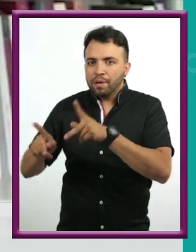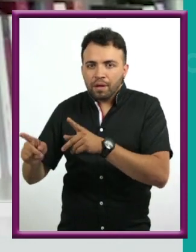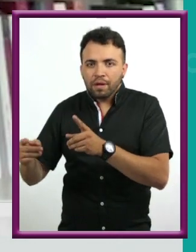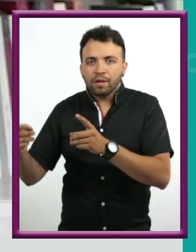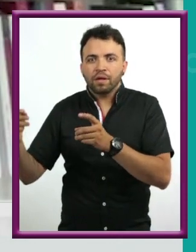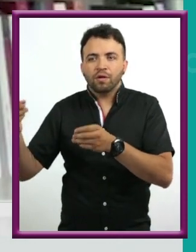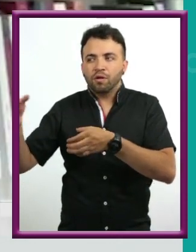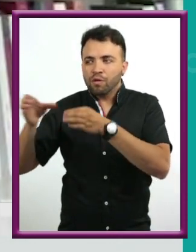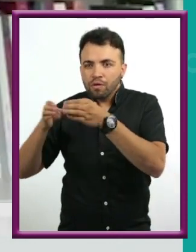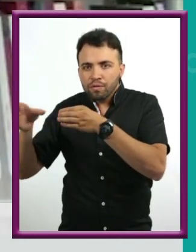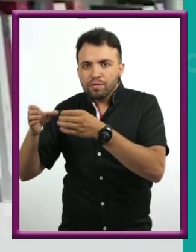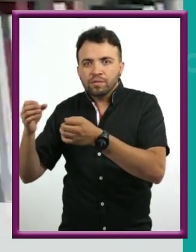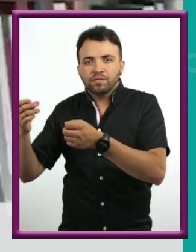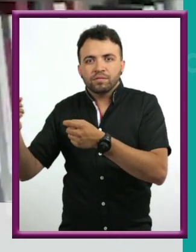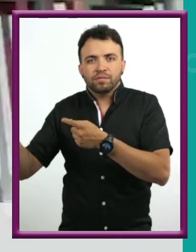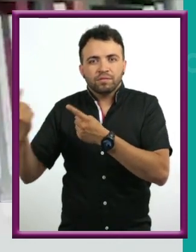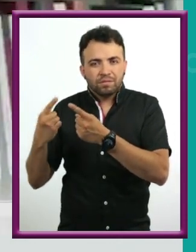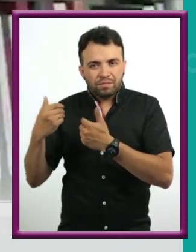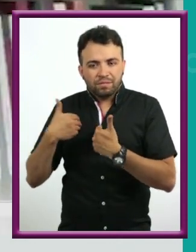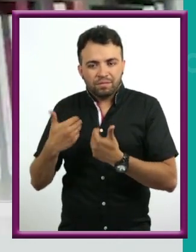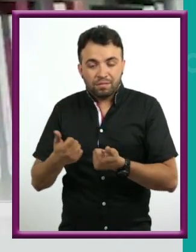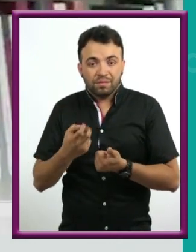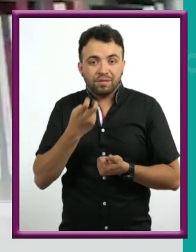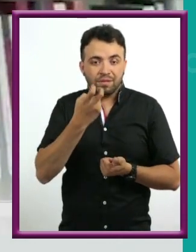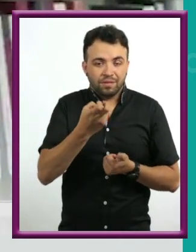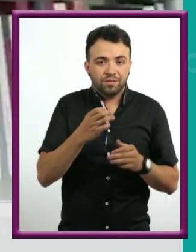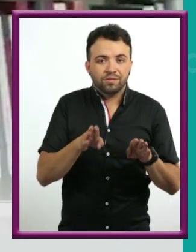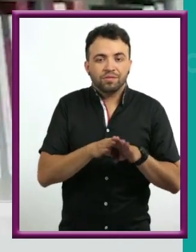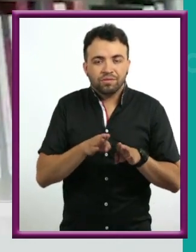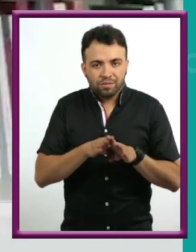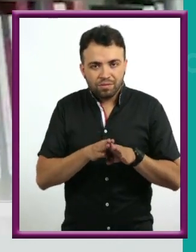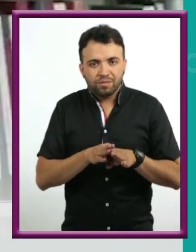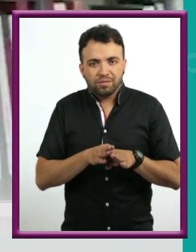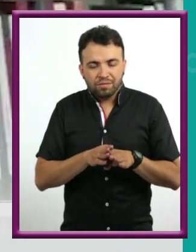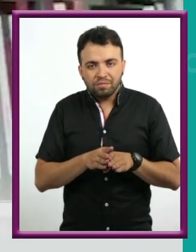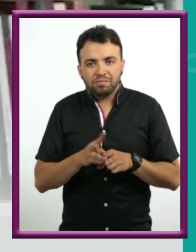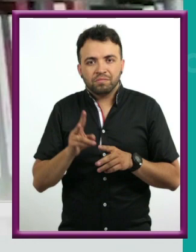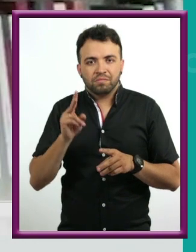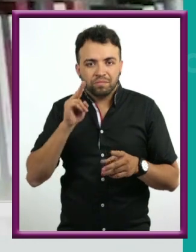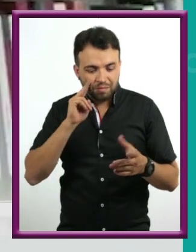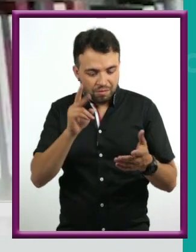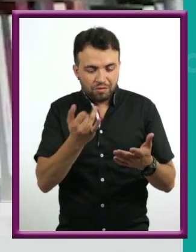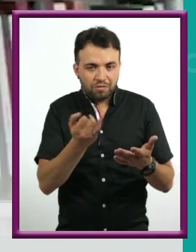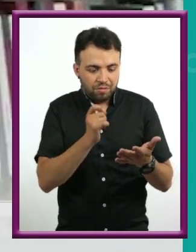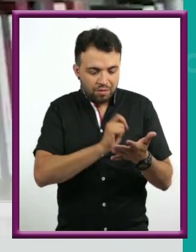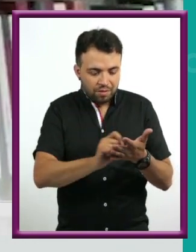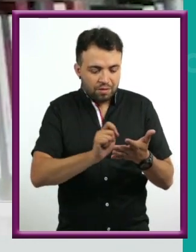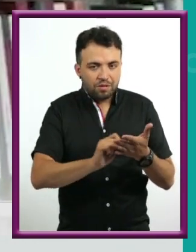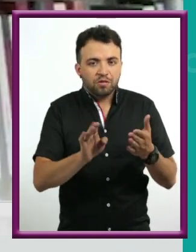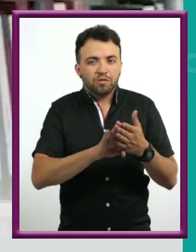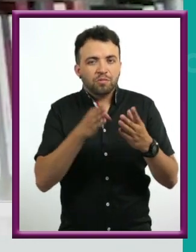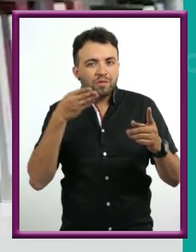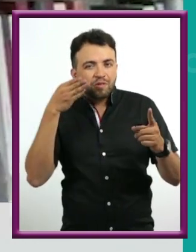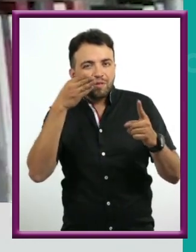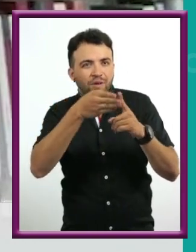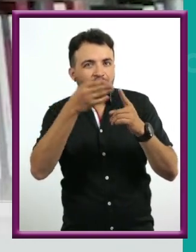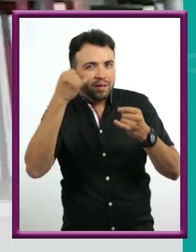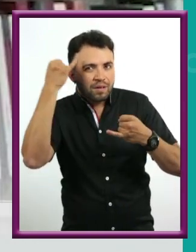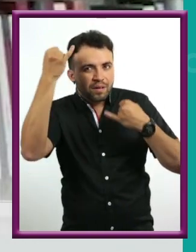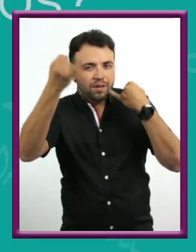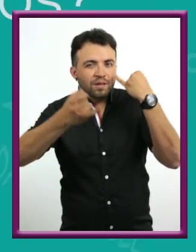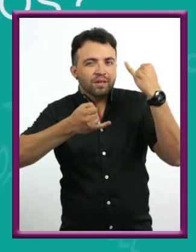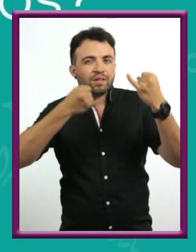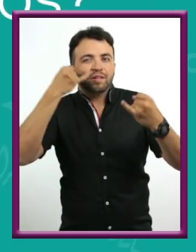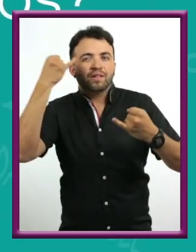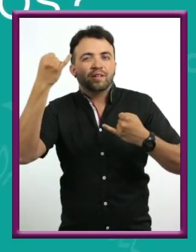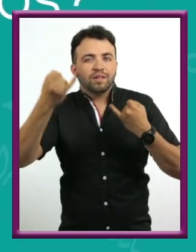también. Es más o menos así. Y entonces justo vamos viendo cuál es también su visión sobre